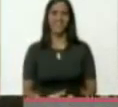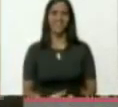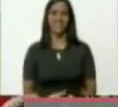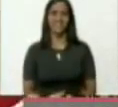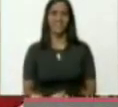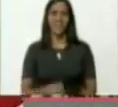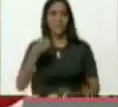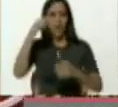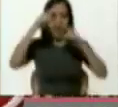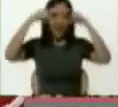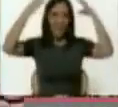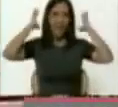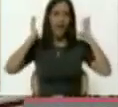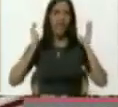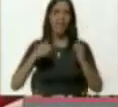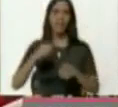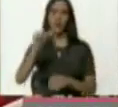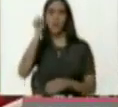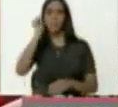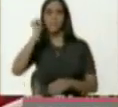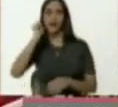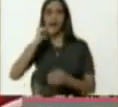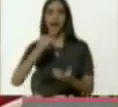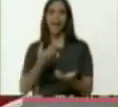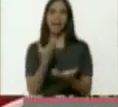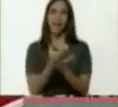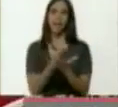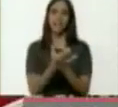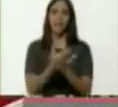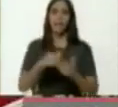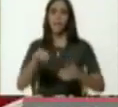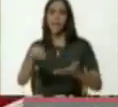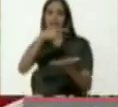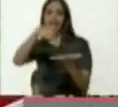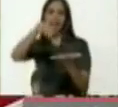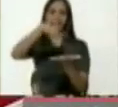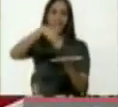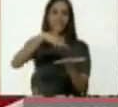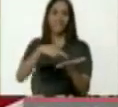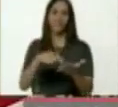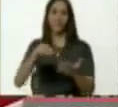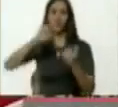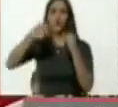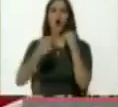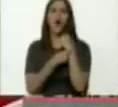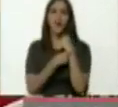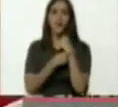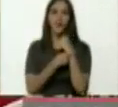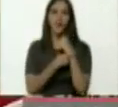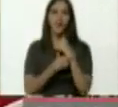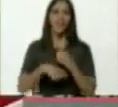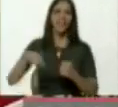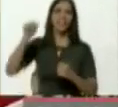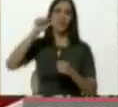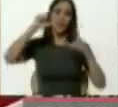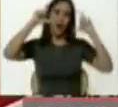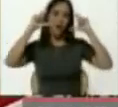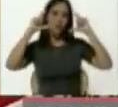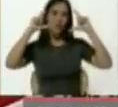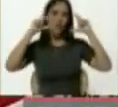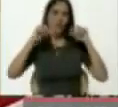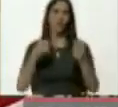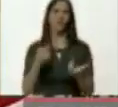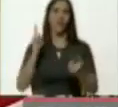Imagínense a Ramos Aluc en un bar en Las Mercedes bailando esa canción con Juan Guaidó y tomándose una foto con